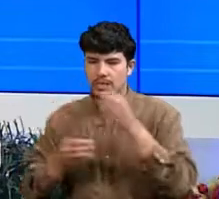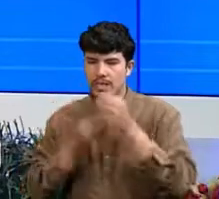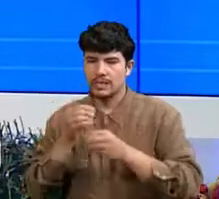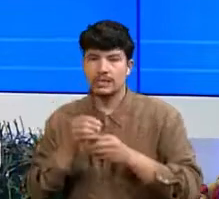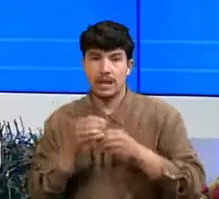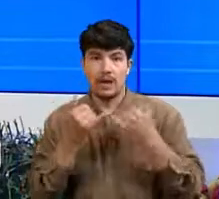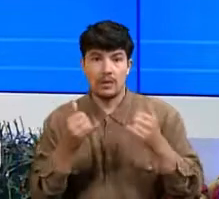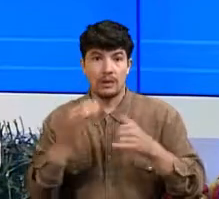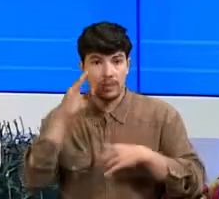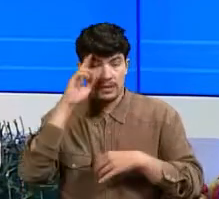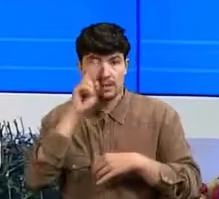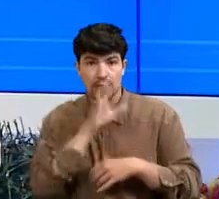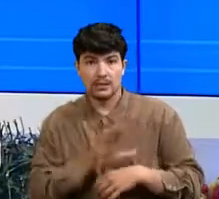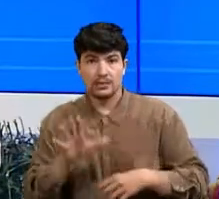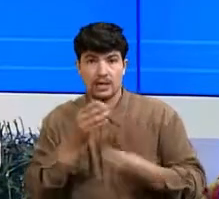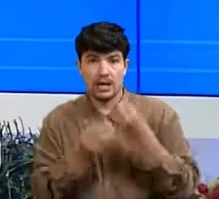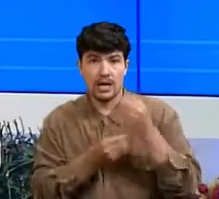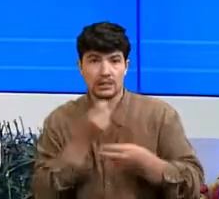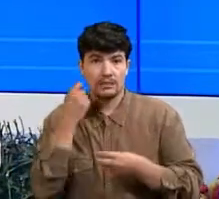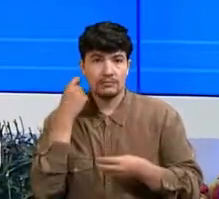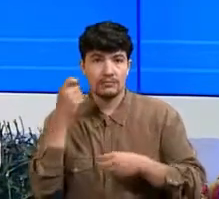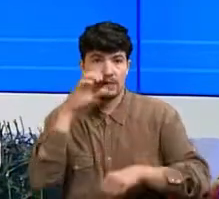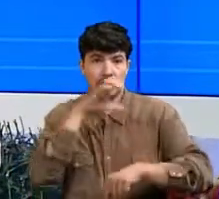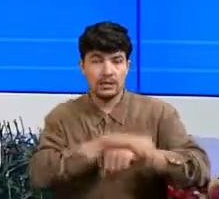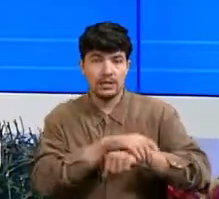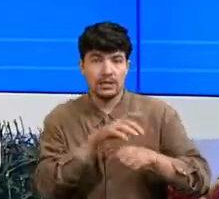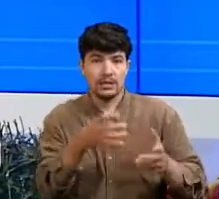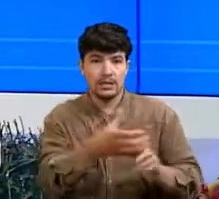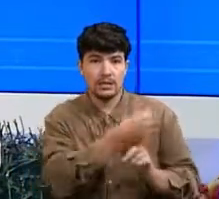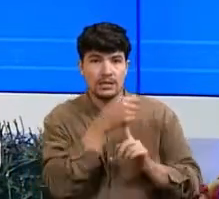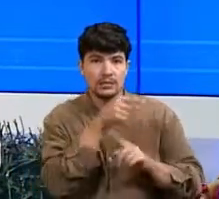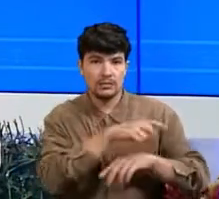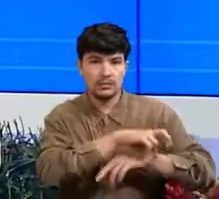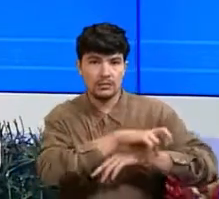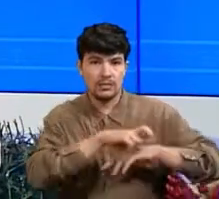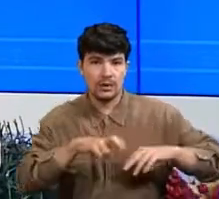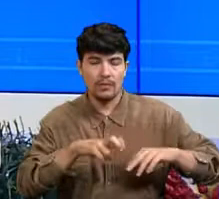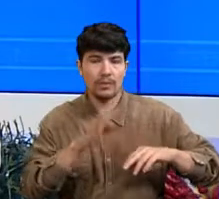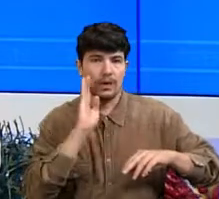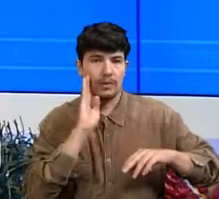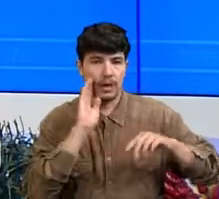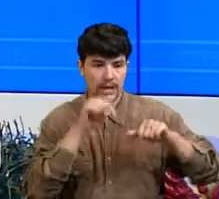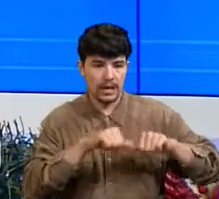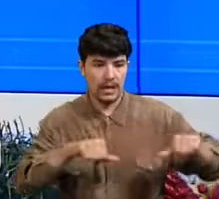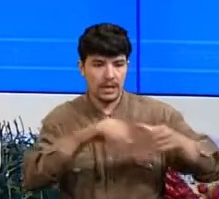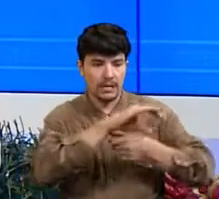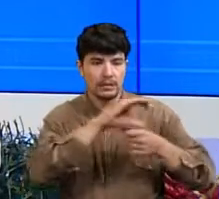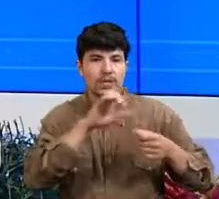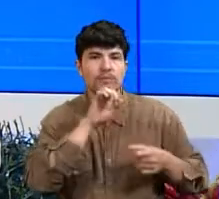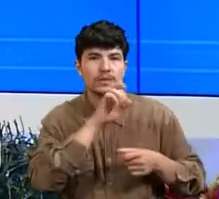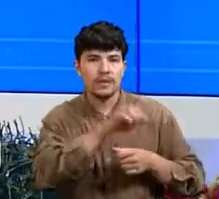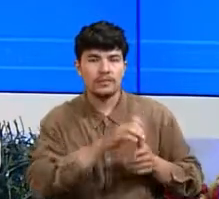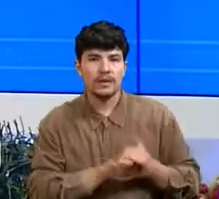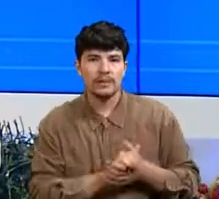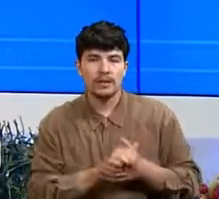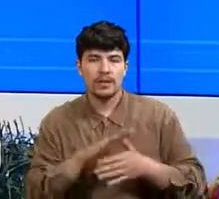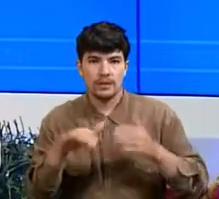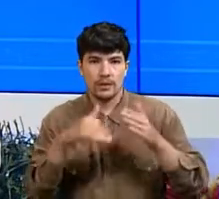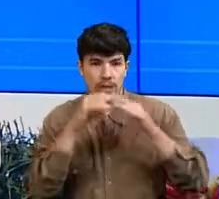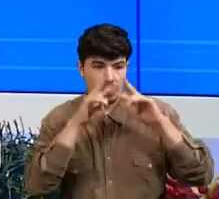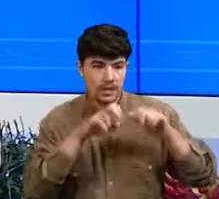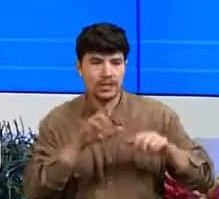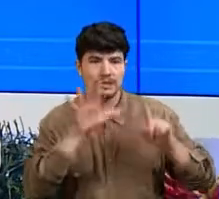de otra parte la policía nacional realizó en las últimas horas una ofensiva contra el hurto de celulares en el área metropolitana de bucaramanga en estos operativos